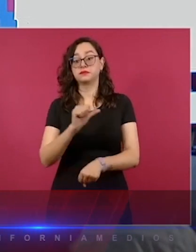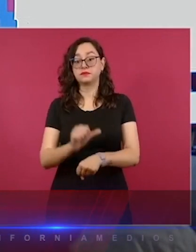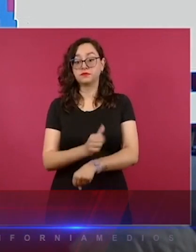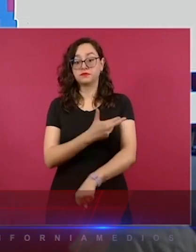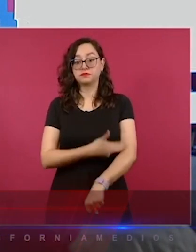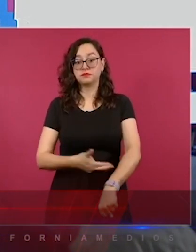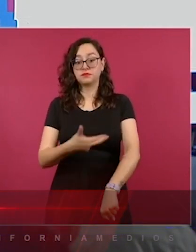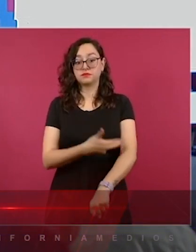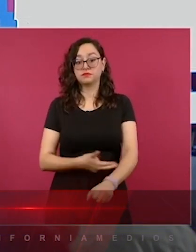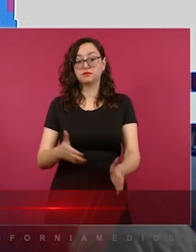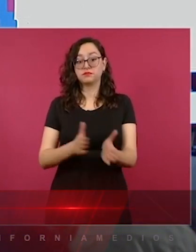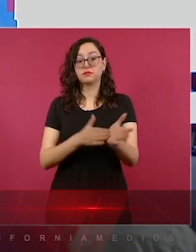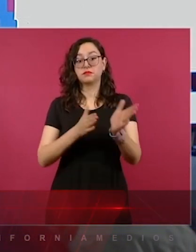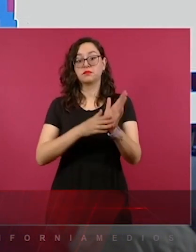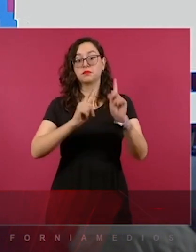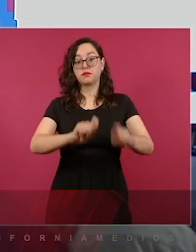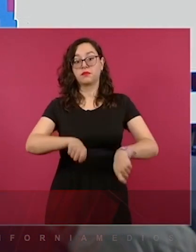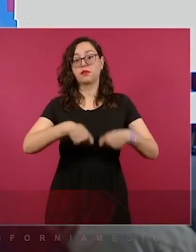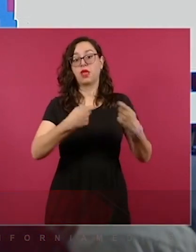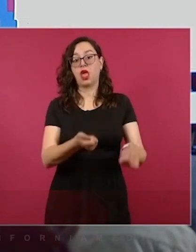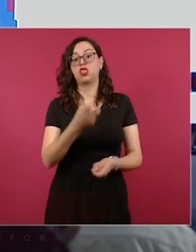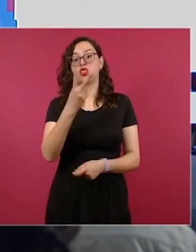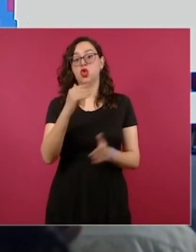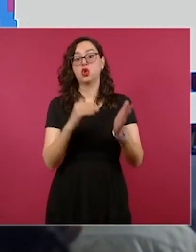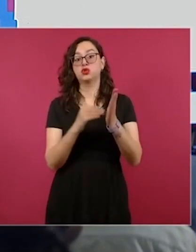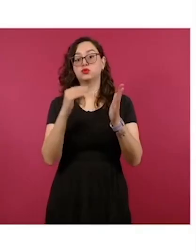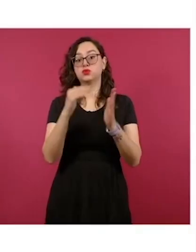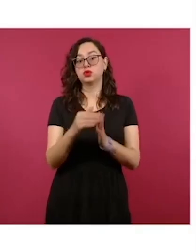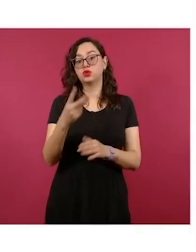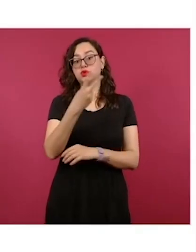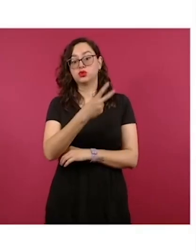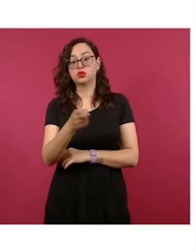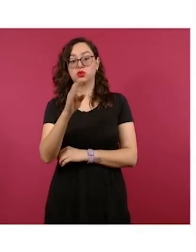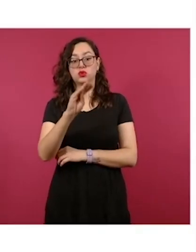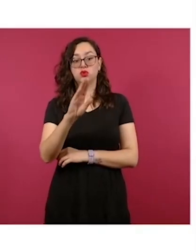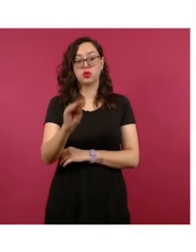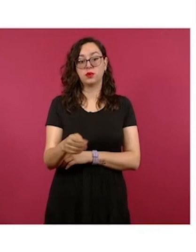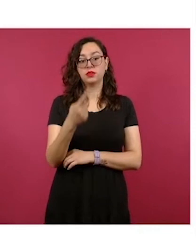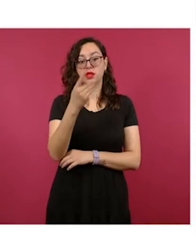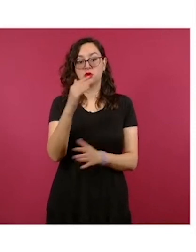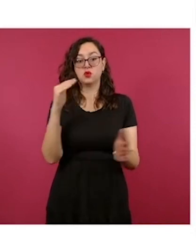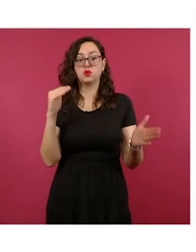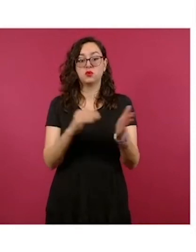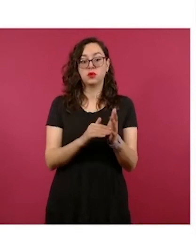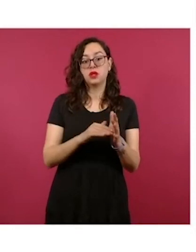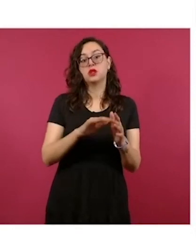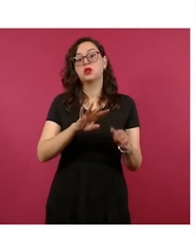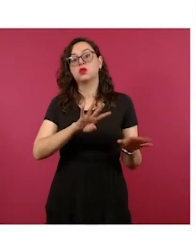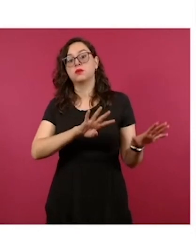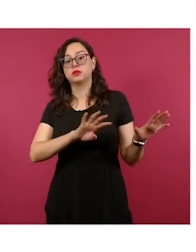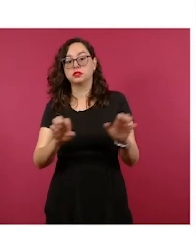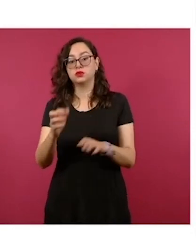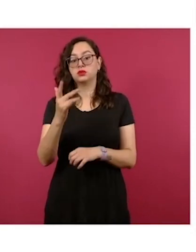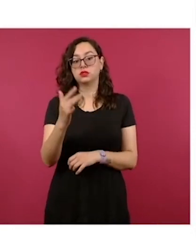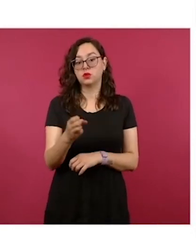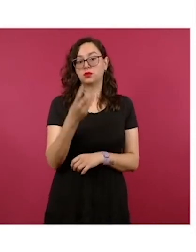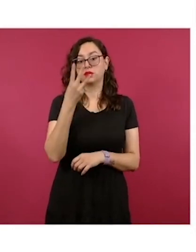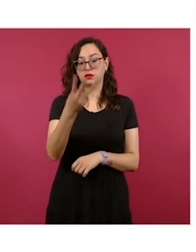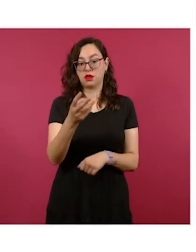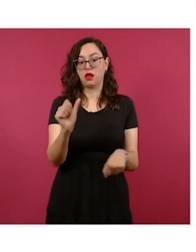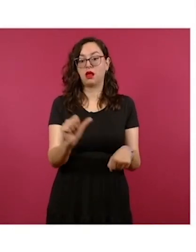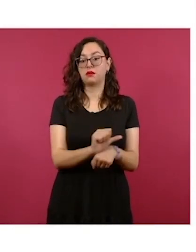.291.953 vehículos en un periodo que